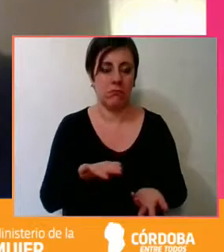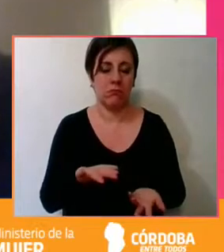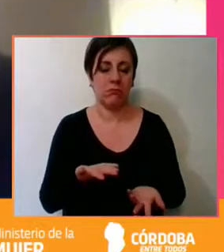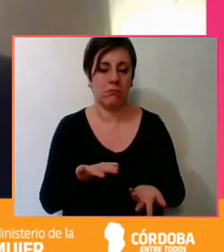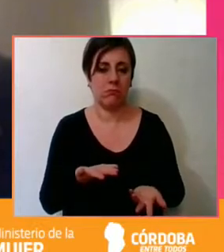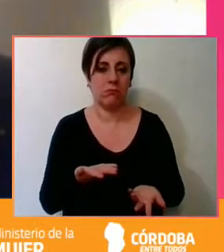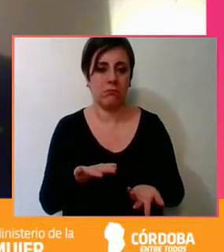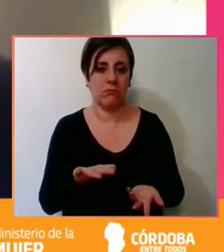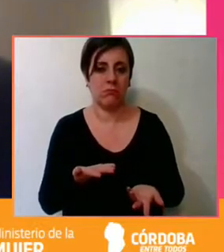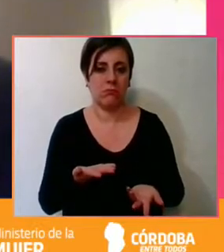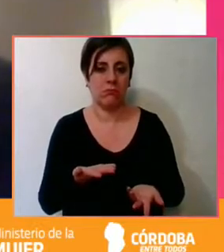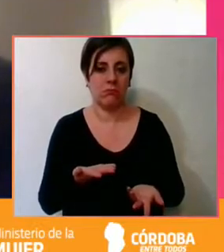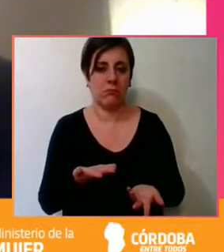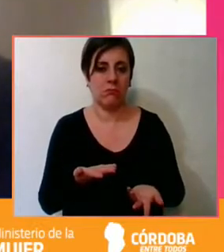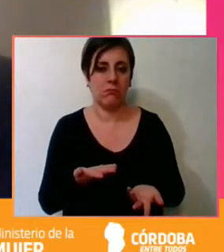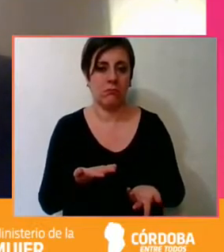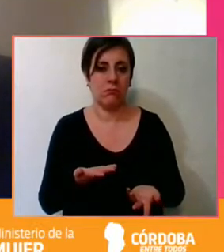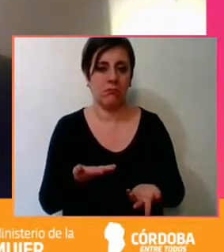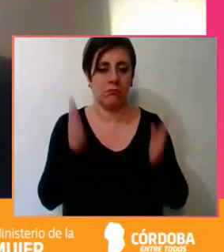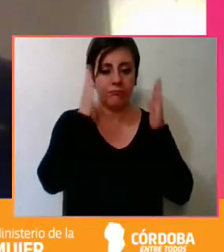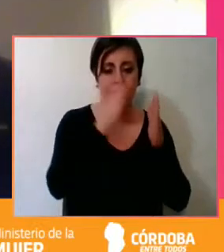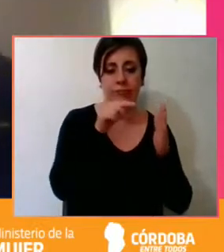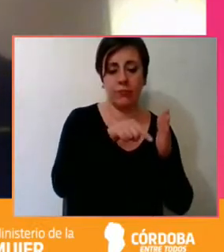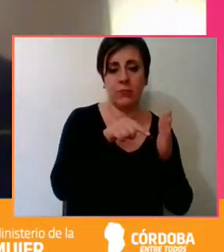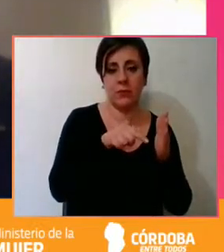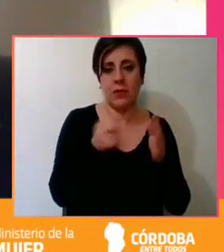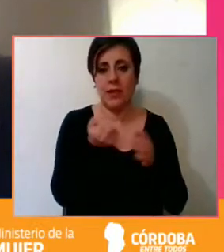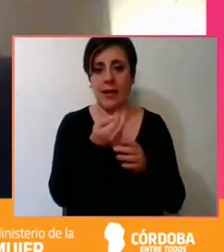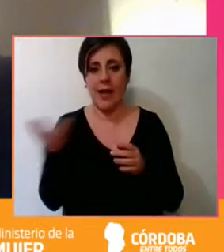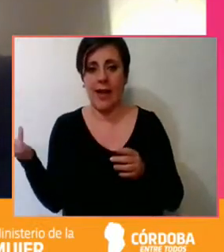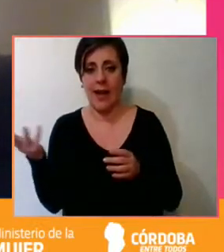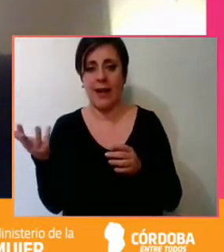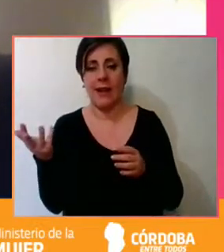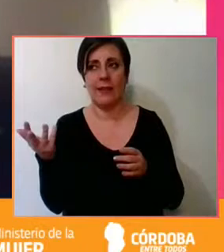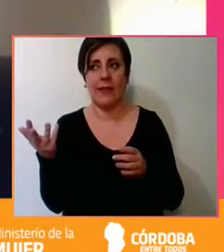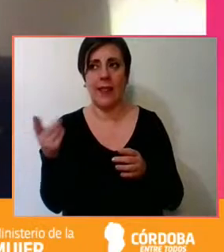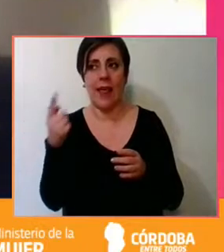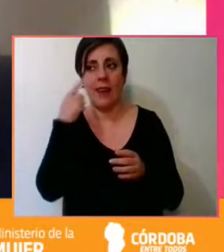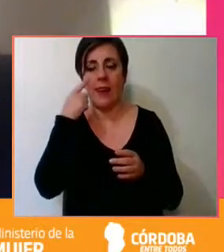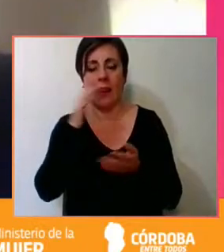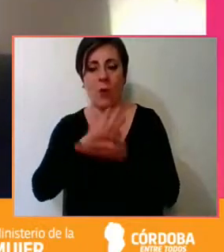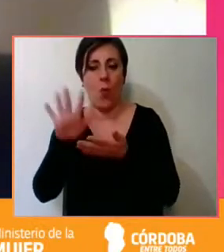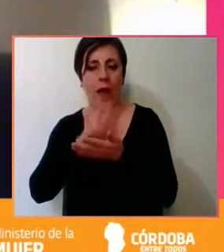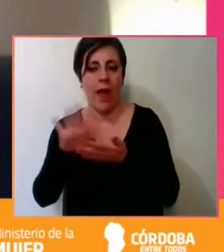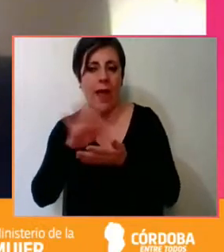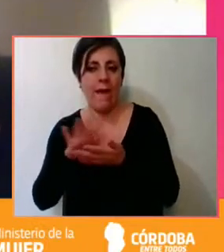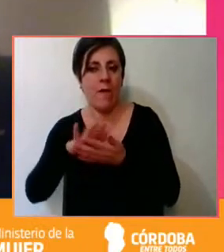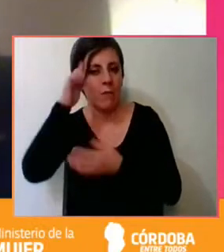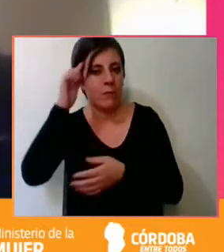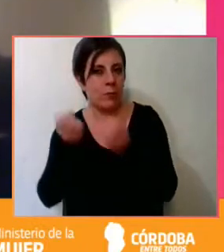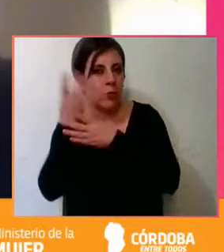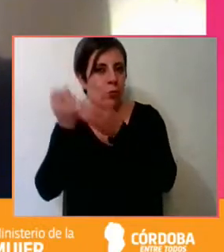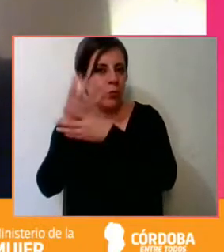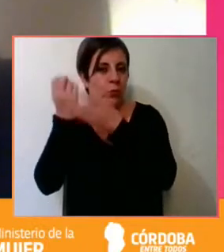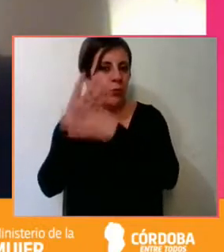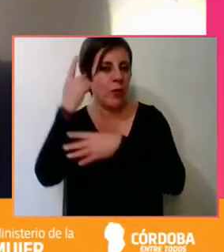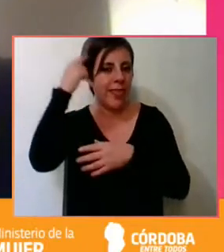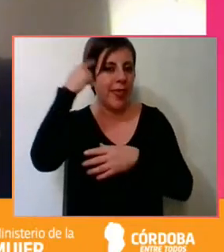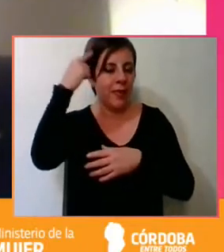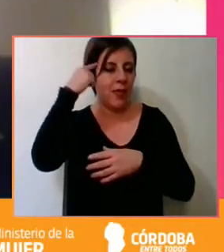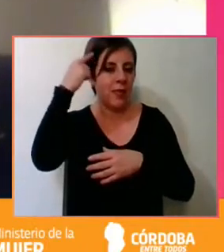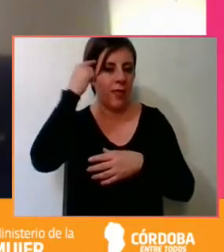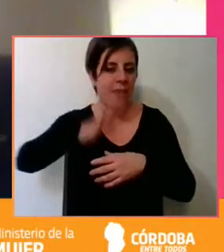No se resalta de igual forma la cantidad de iniciativas innovadoras, la cantidad de ideas en acción que se producen en